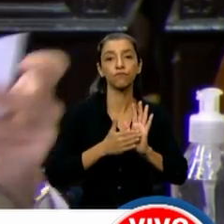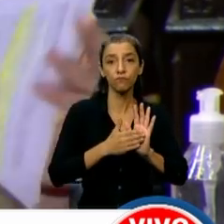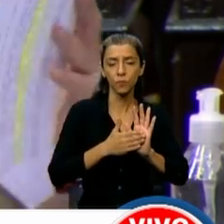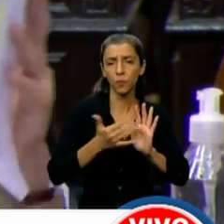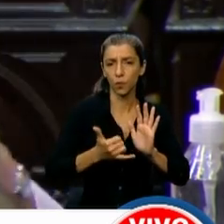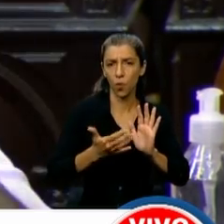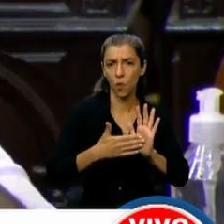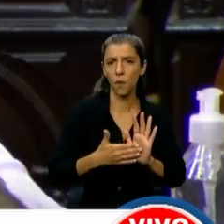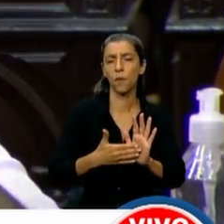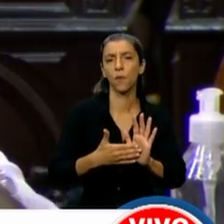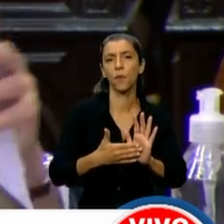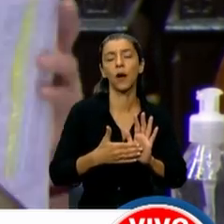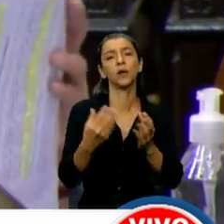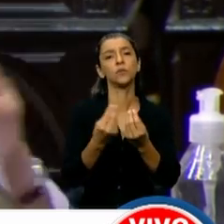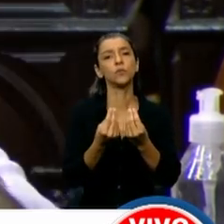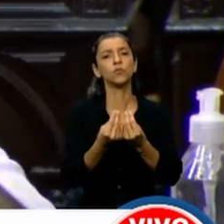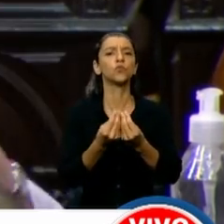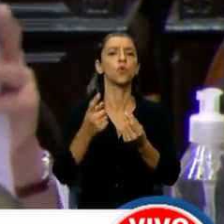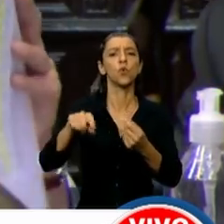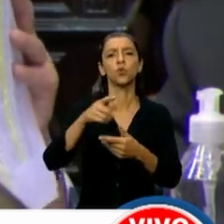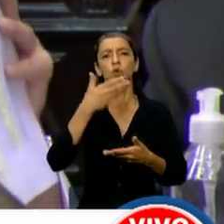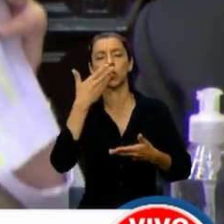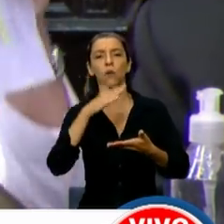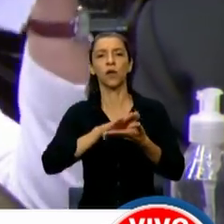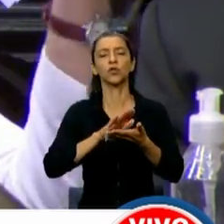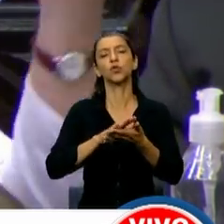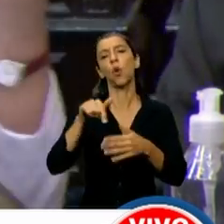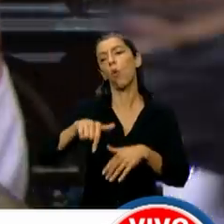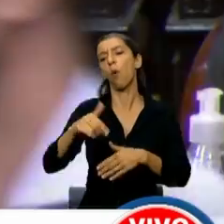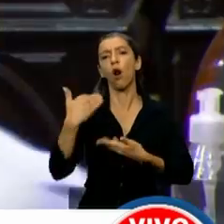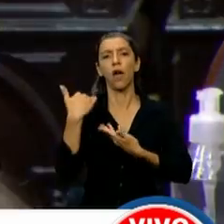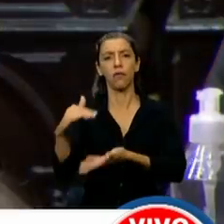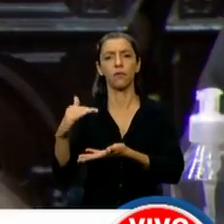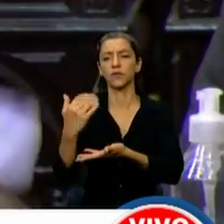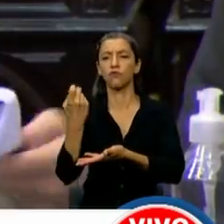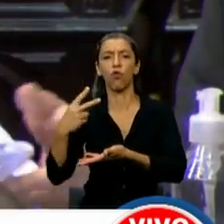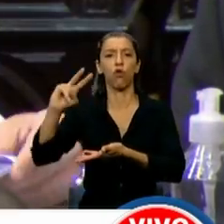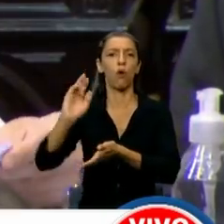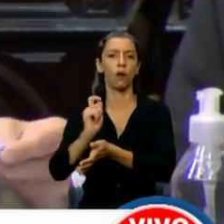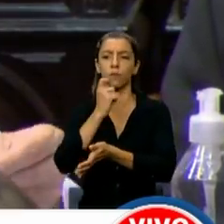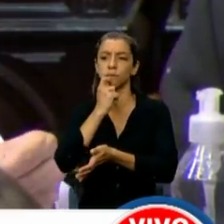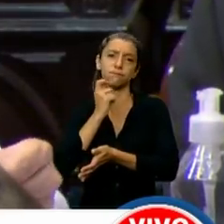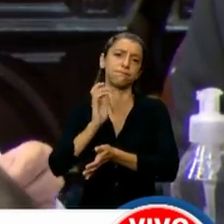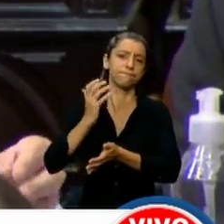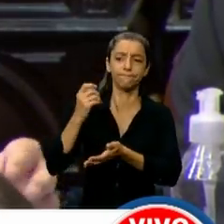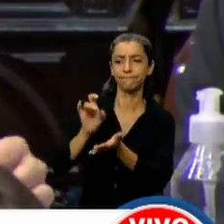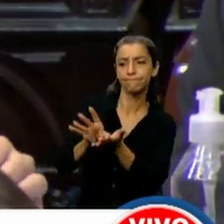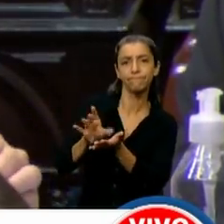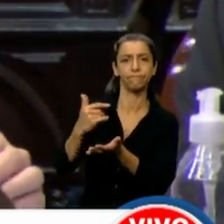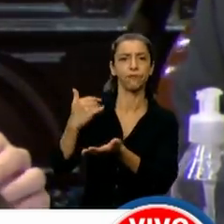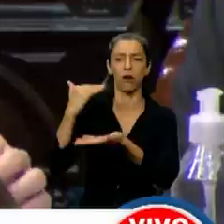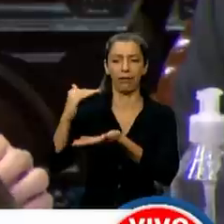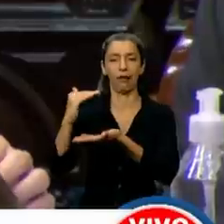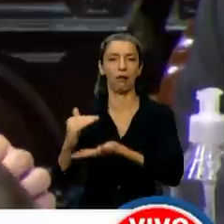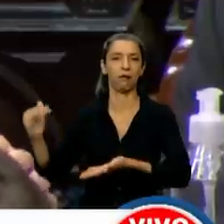que muchos se habla a veces de la dinamización de la proyección de despidos miren el